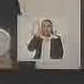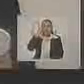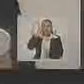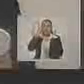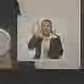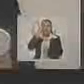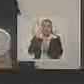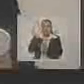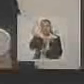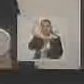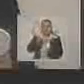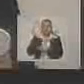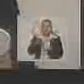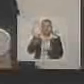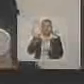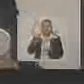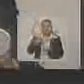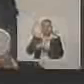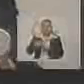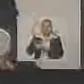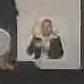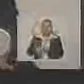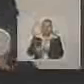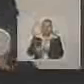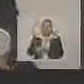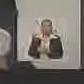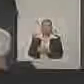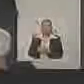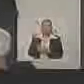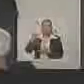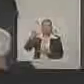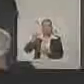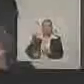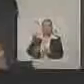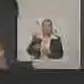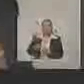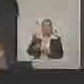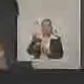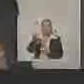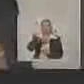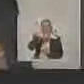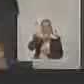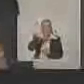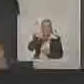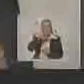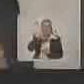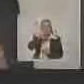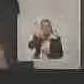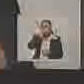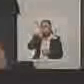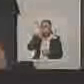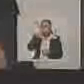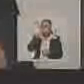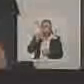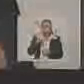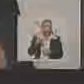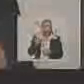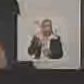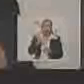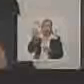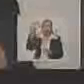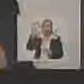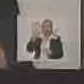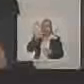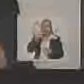el Distrito Federal. Ha cambiado el perfil delictivo. Hoy en Benito Juárez ya no hablamos de robo de autopartes o de robo a peatón